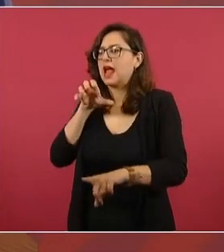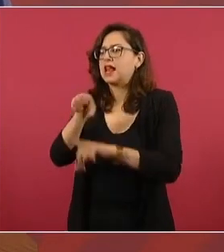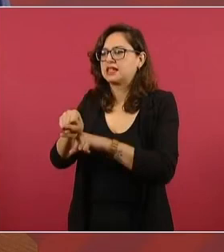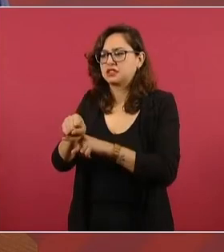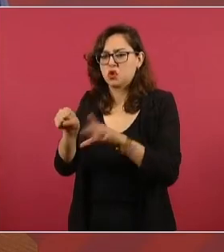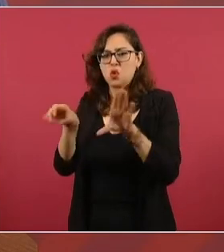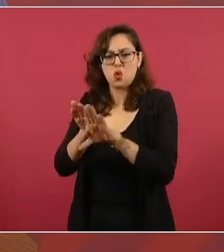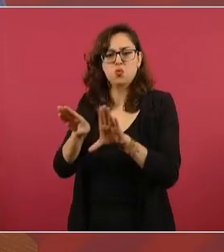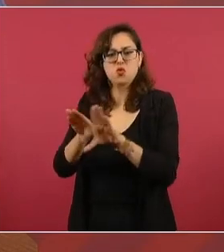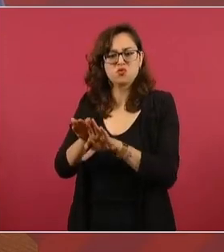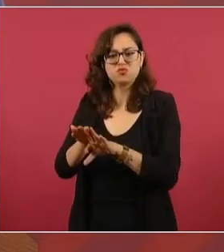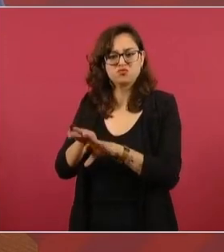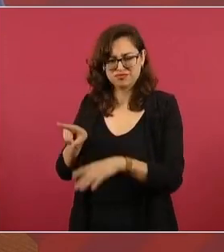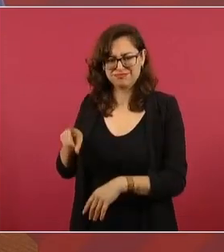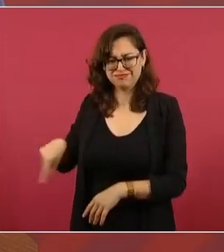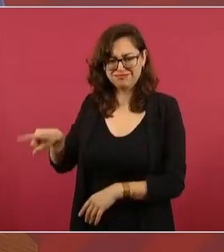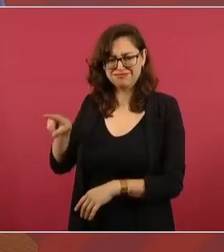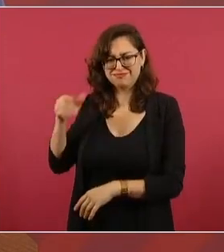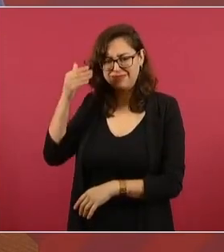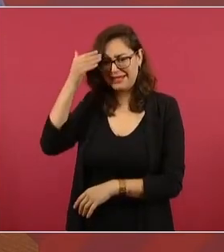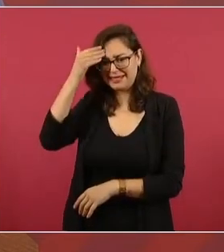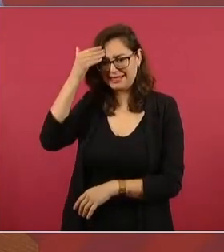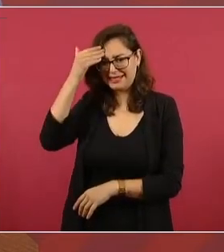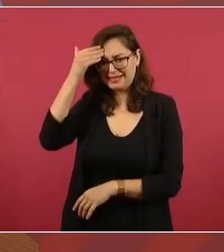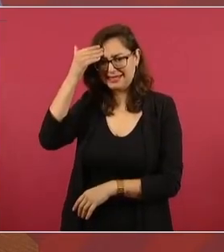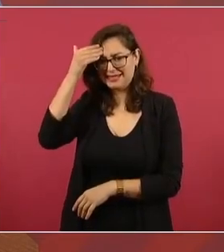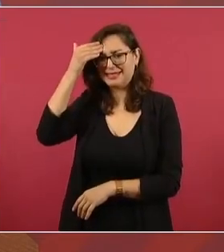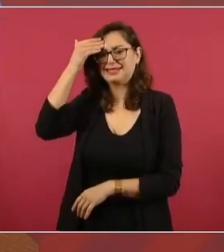verdaderamente al ser humano.